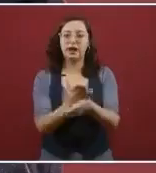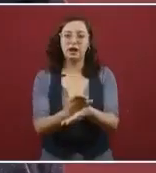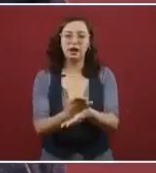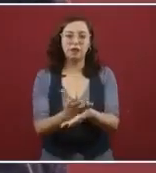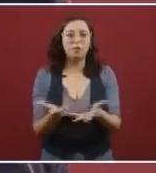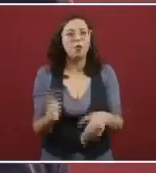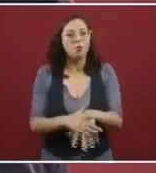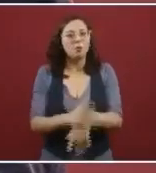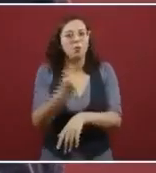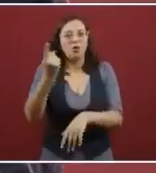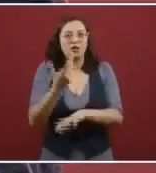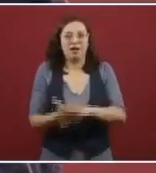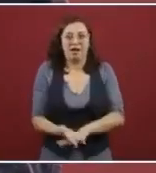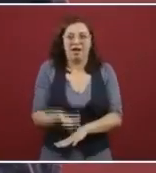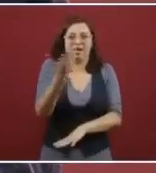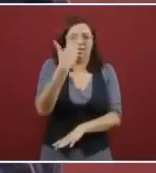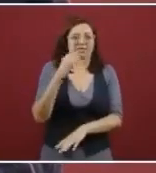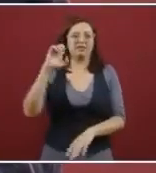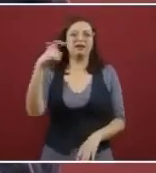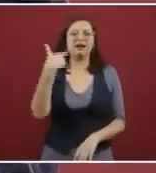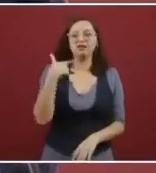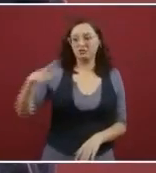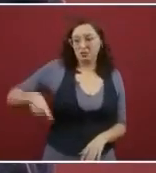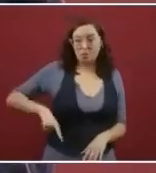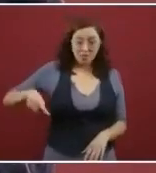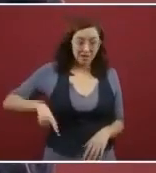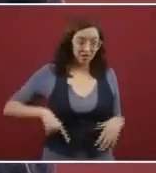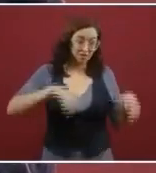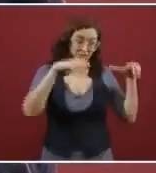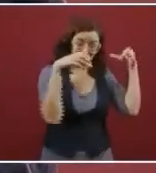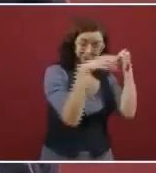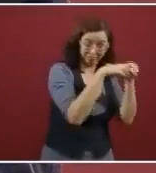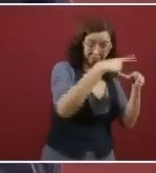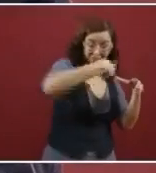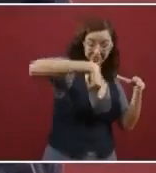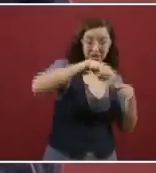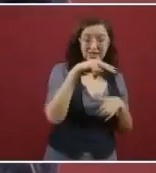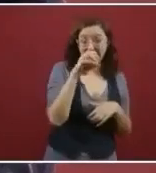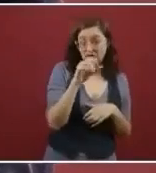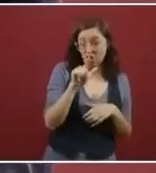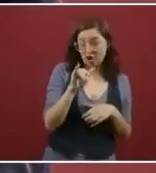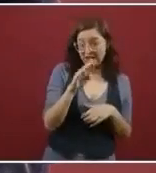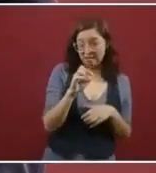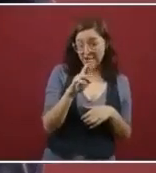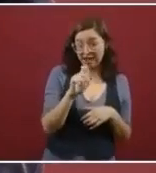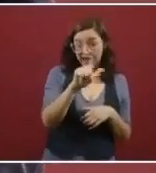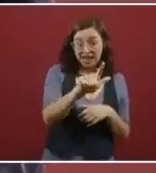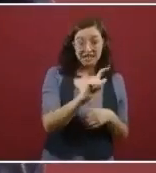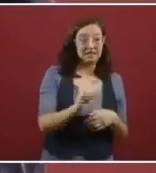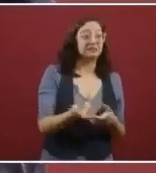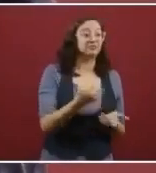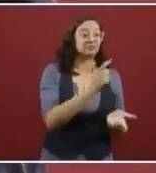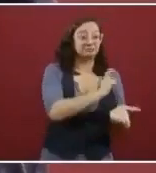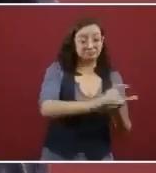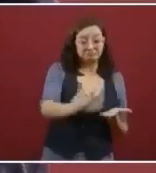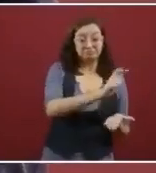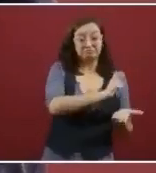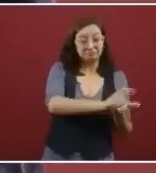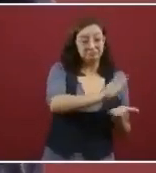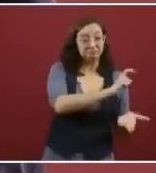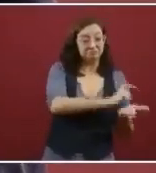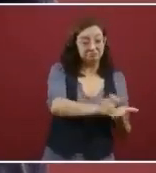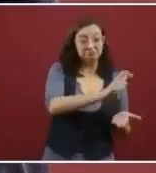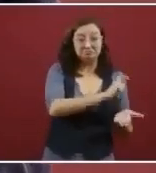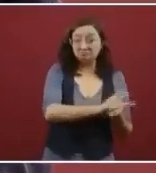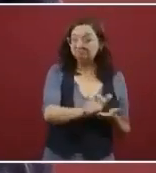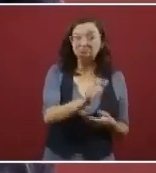condonaban miles de millones de pesos. Pagaban impuestos los ciudadanos, el pueblo